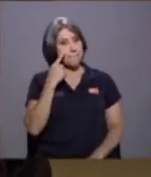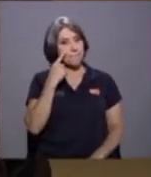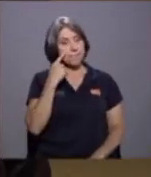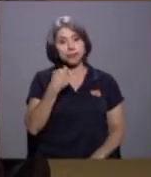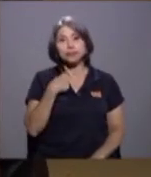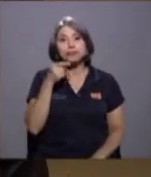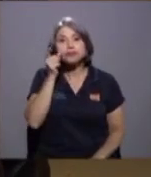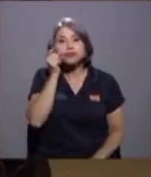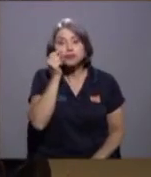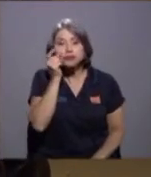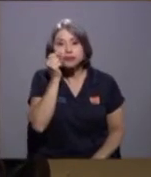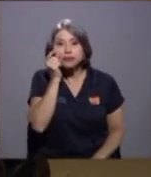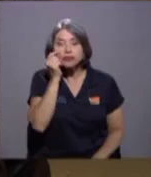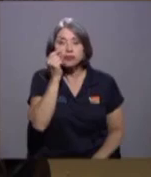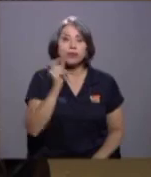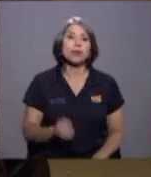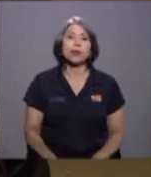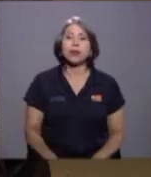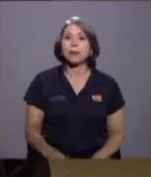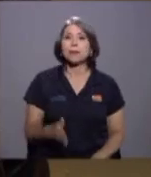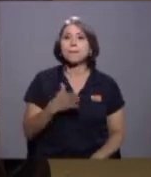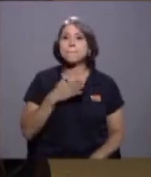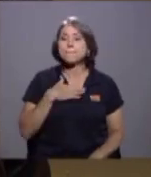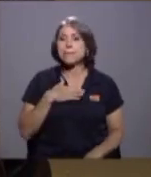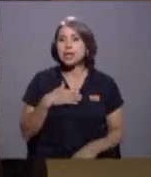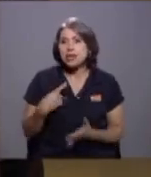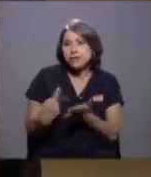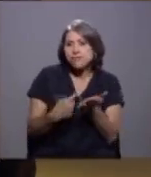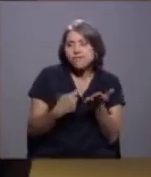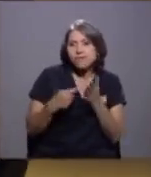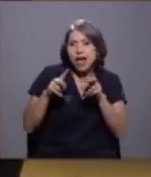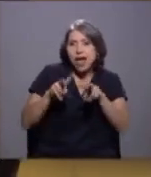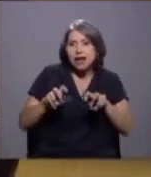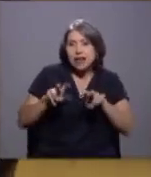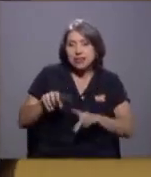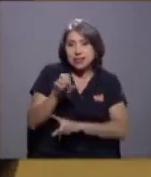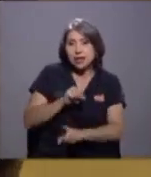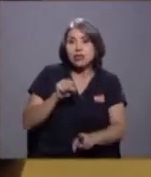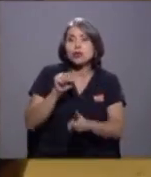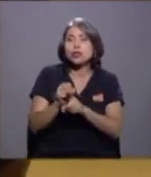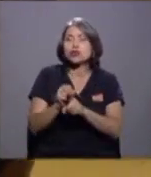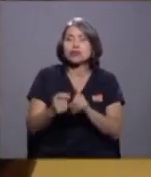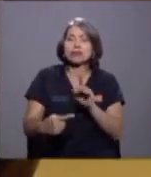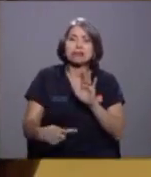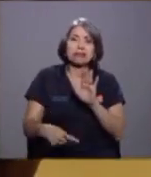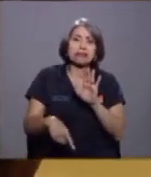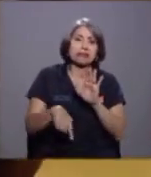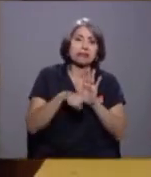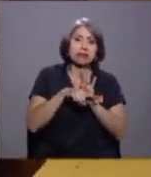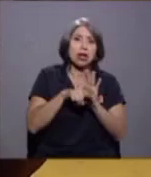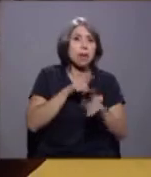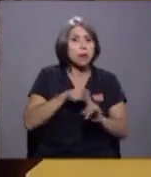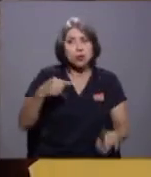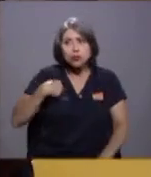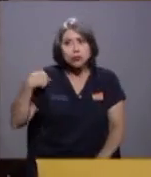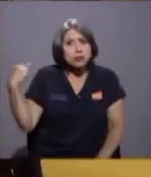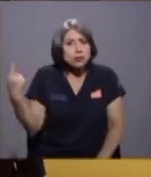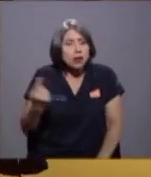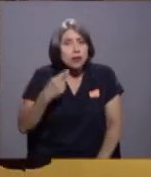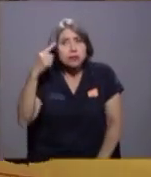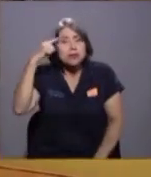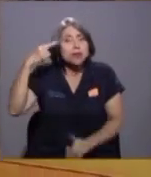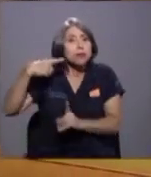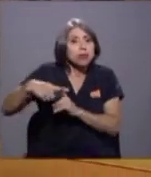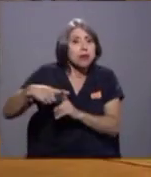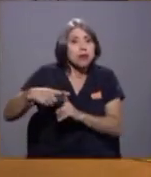porque mi análisis de la situación es bastante pesimista, pero yo soy un eterno optimista. No estaría metido